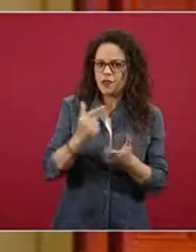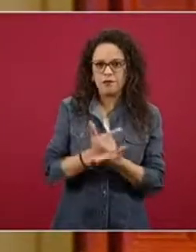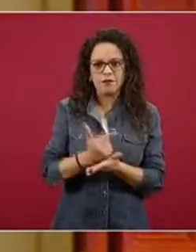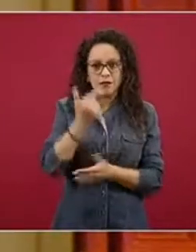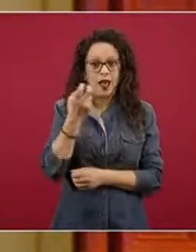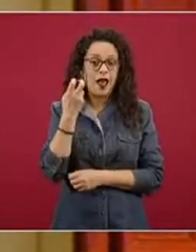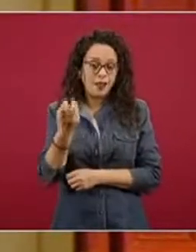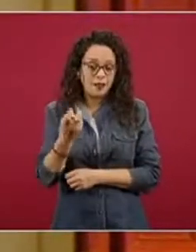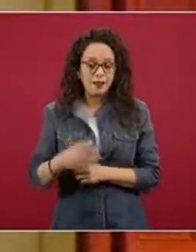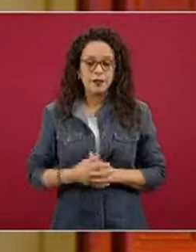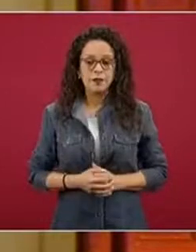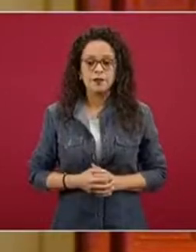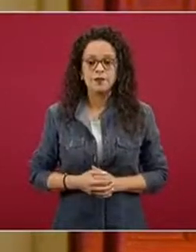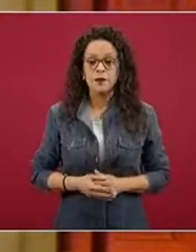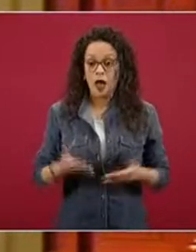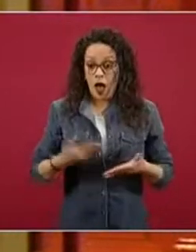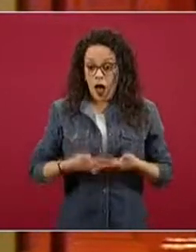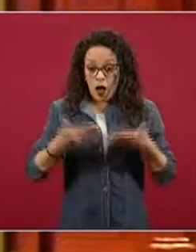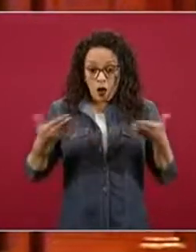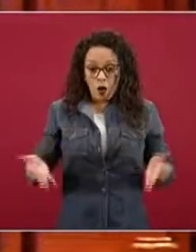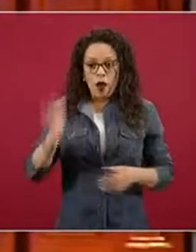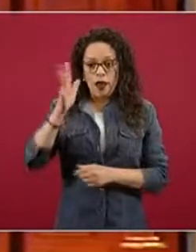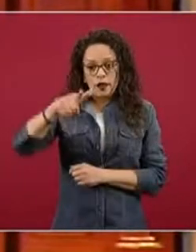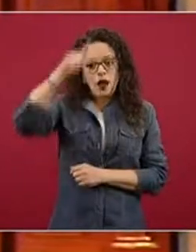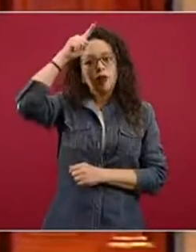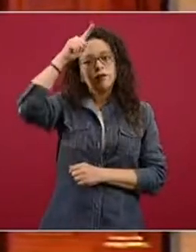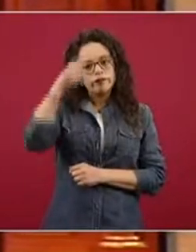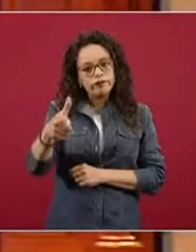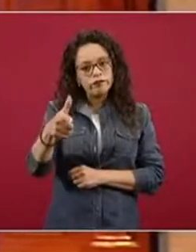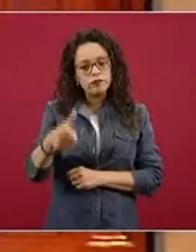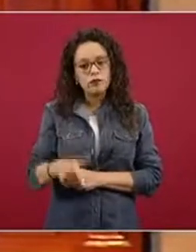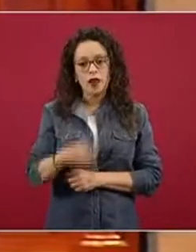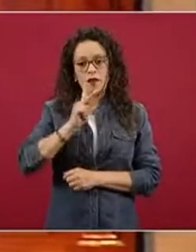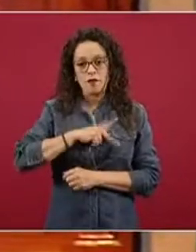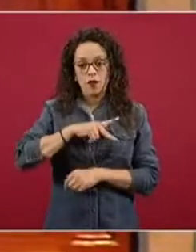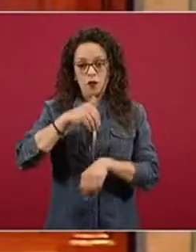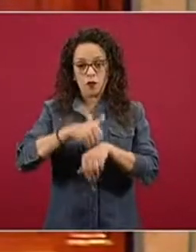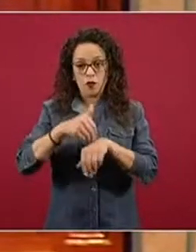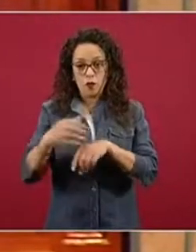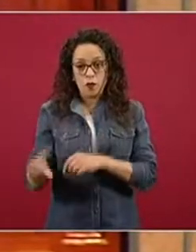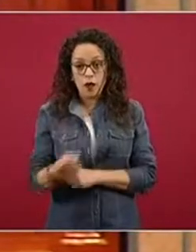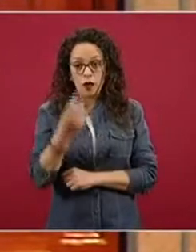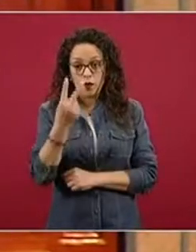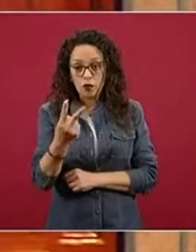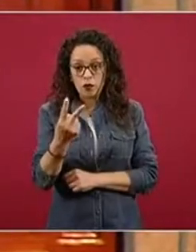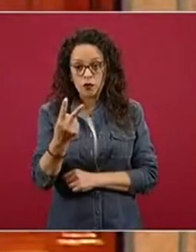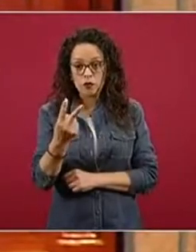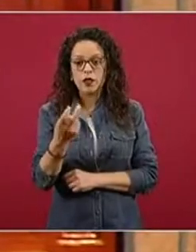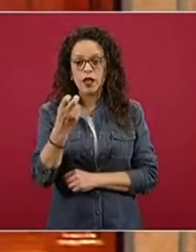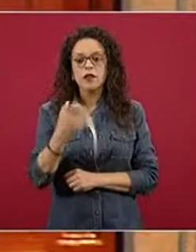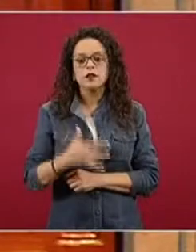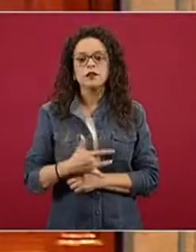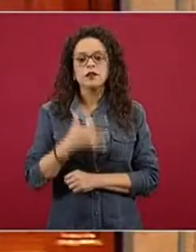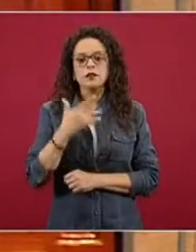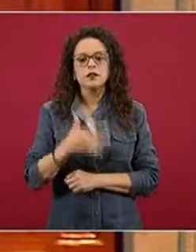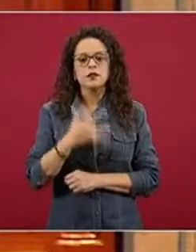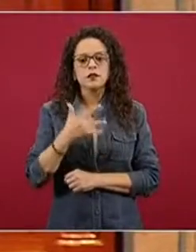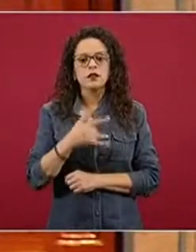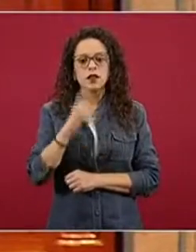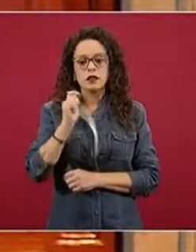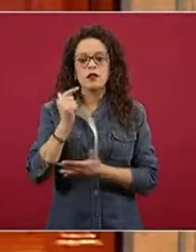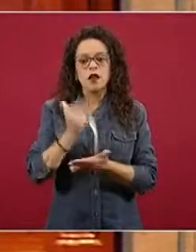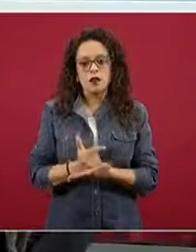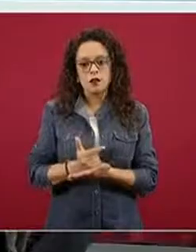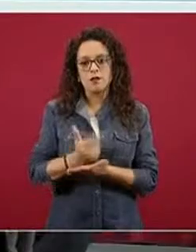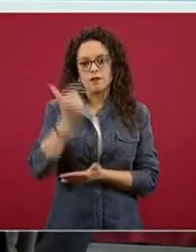enfermedad. Actualmente se ha identificado que el dengue virus 2 es uno de los que nos da manifestaciones